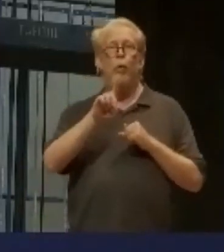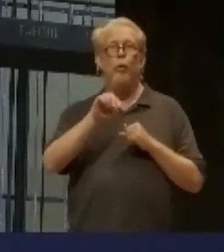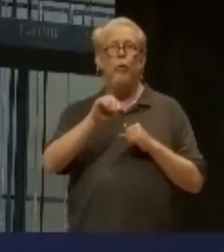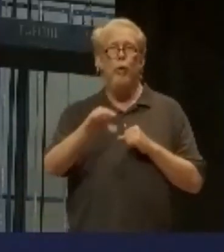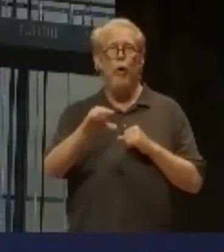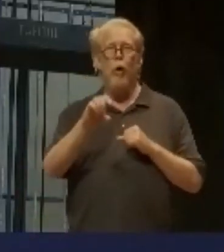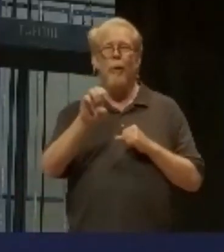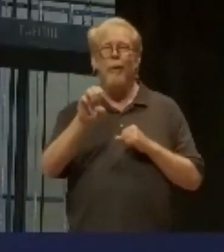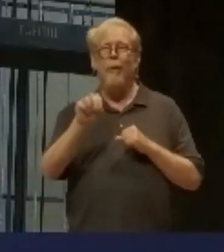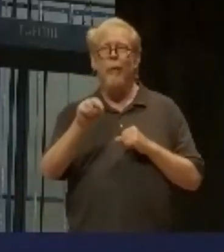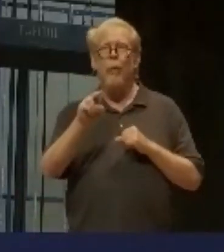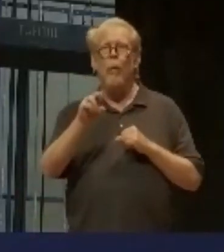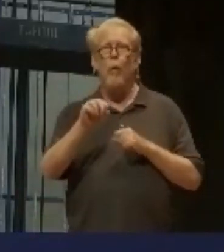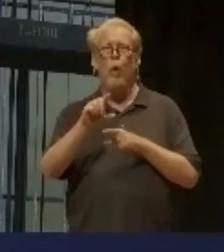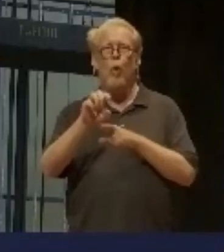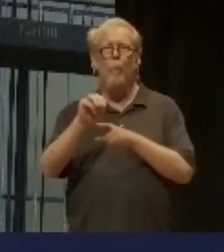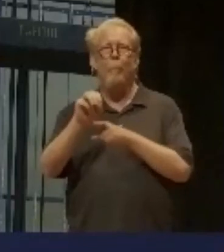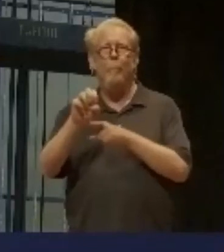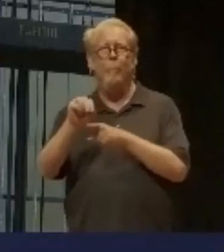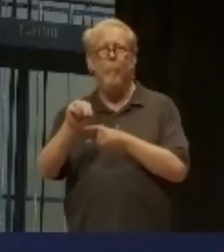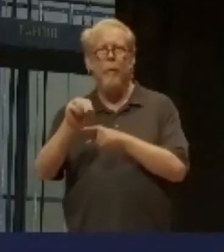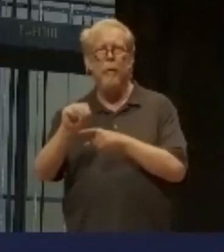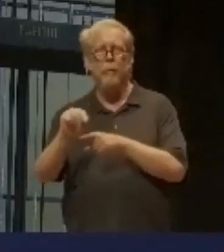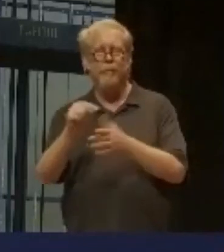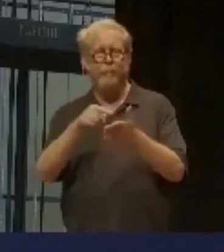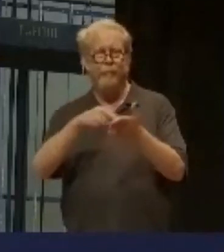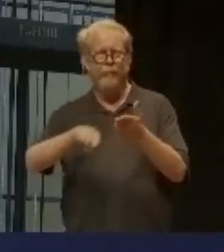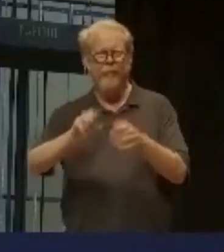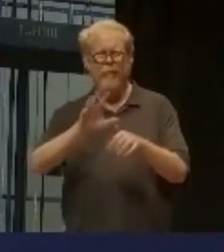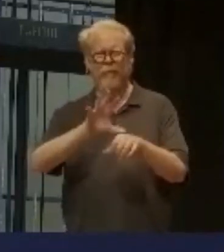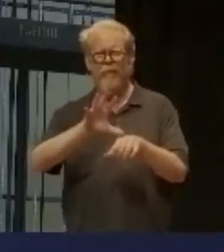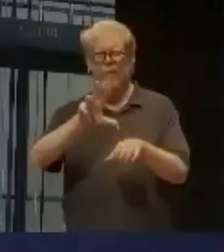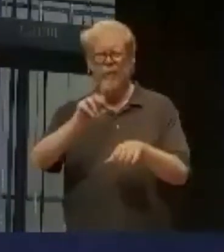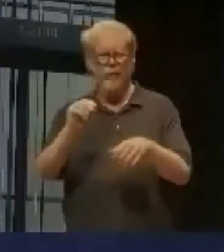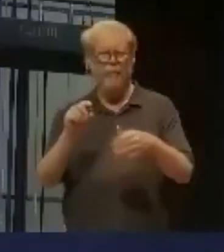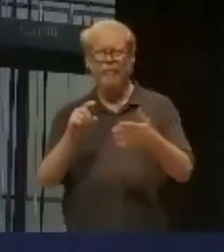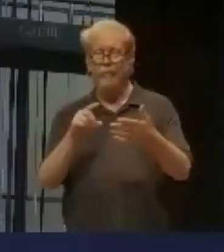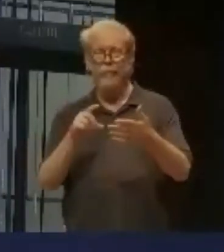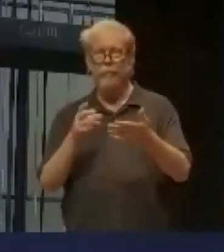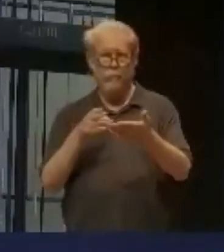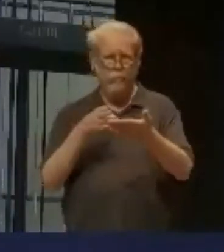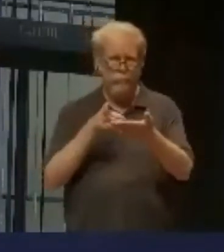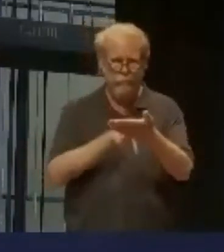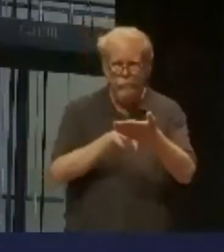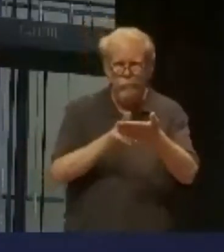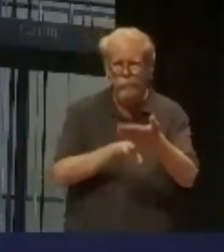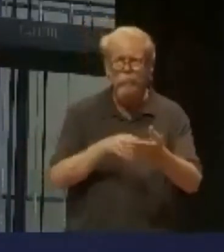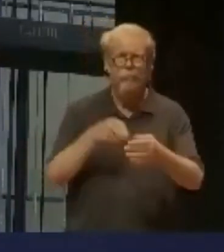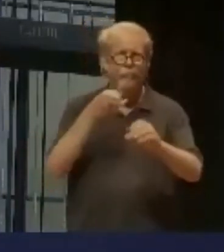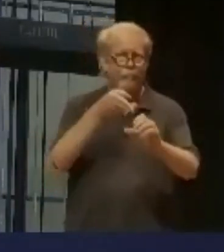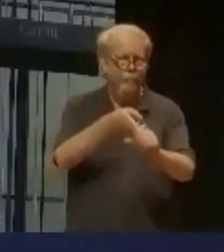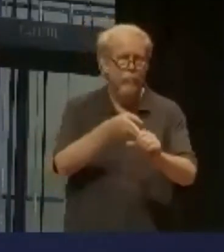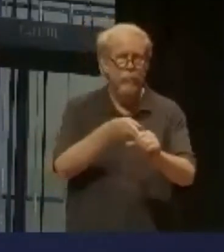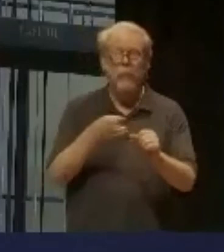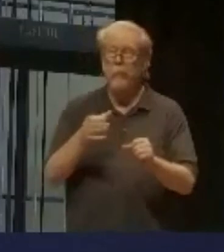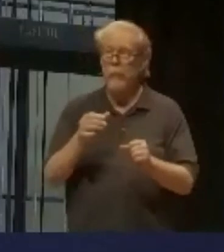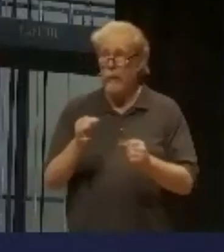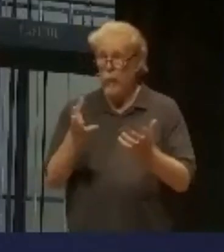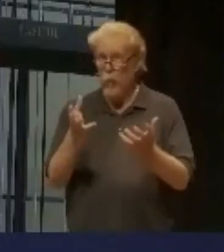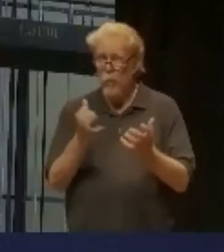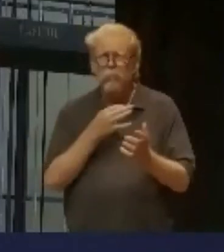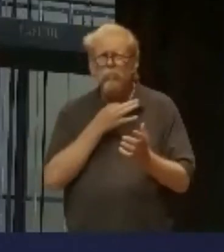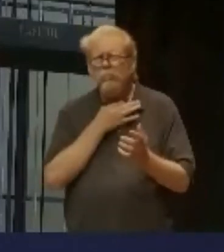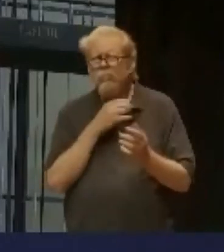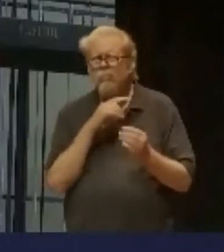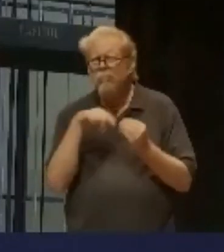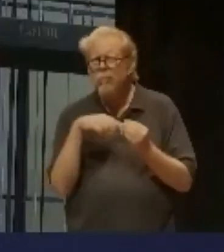festival de inscripción el 22 de abril a las 5:30 para el registro de Burbank. Si quieren conocer más sobre la